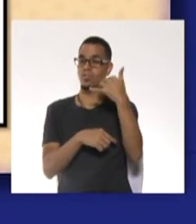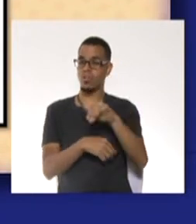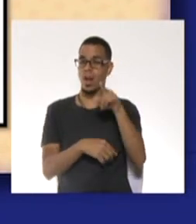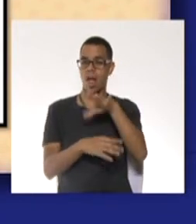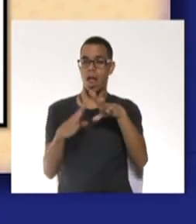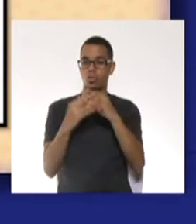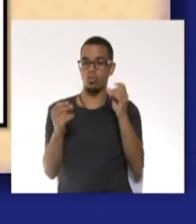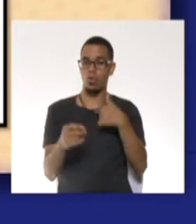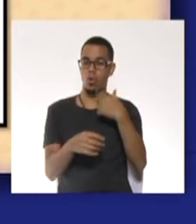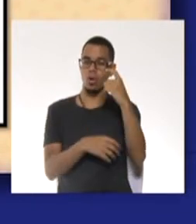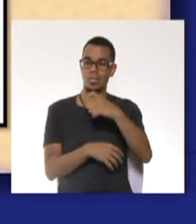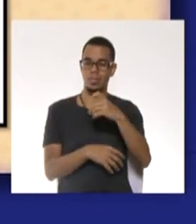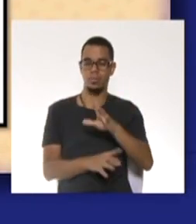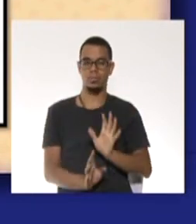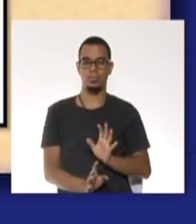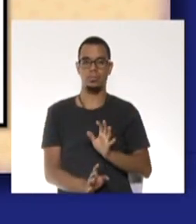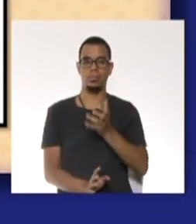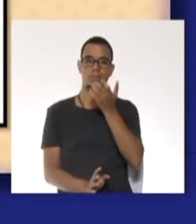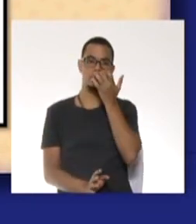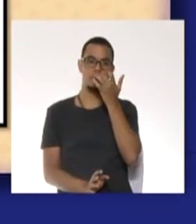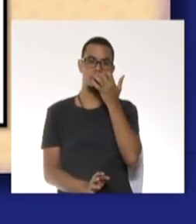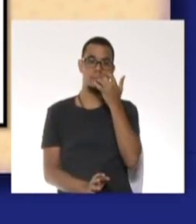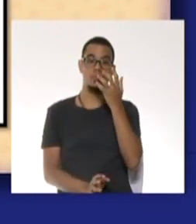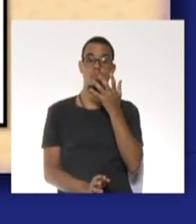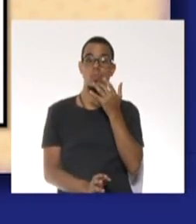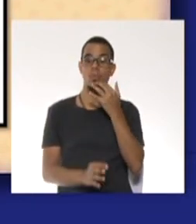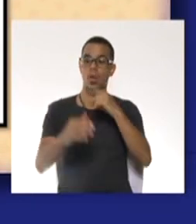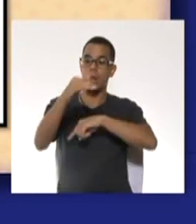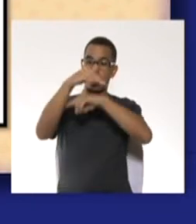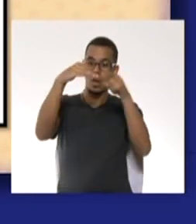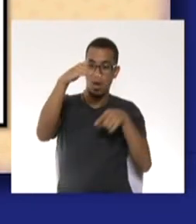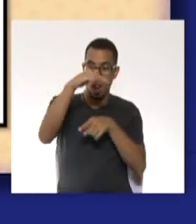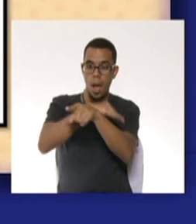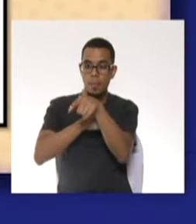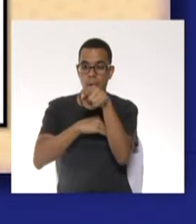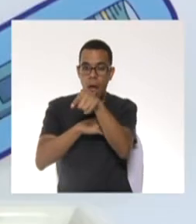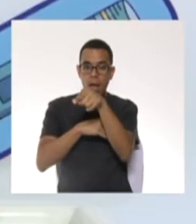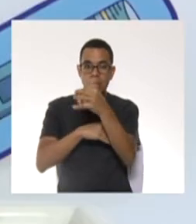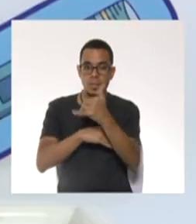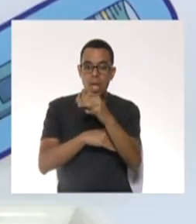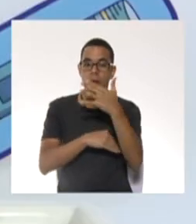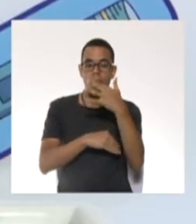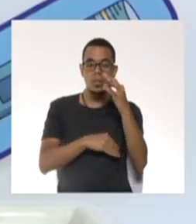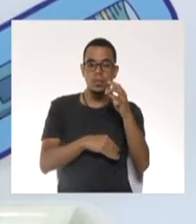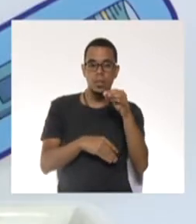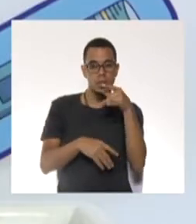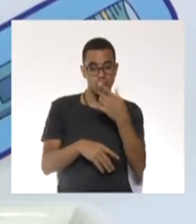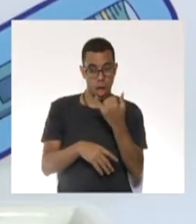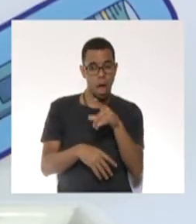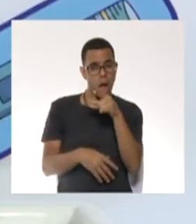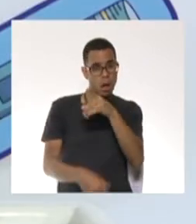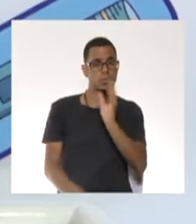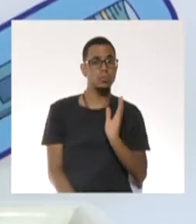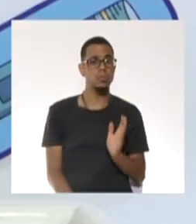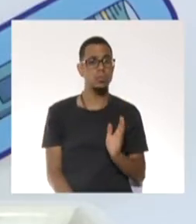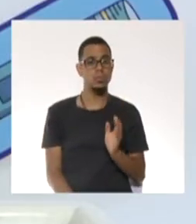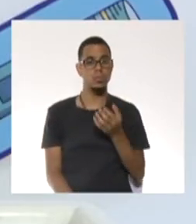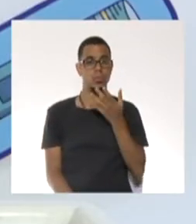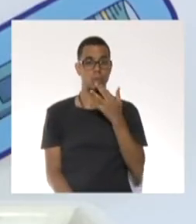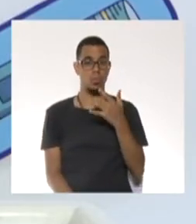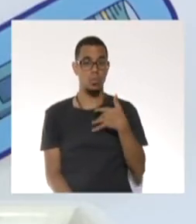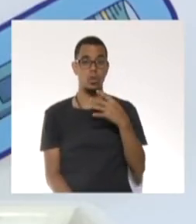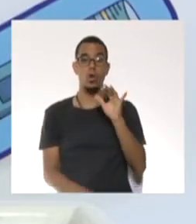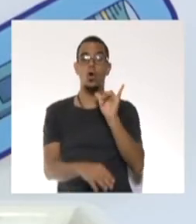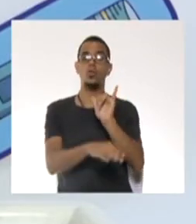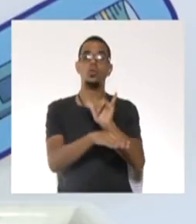Por ejemplo, minas de sal. A ver, ustedes en cada uno de esos espacios, yo sé, mi gente de Sucre,